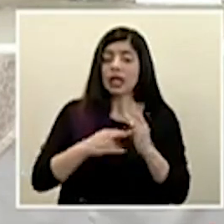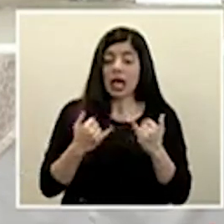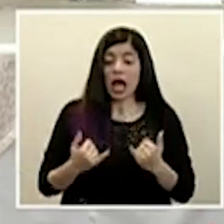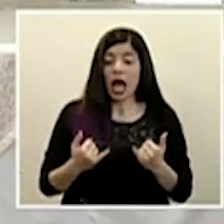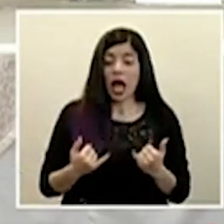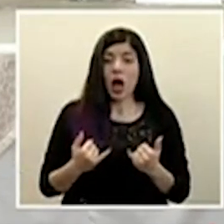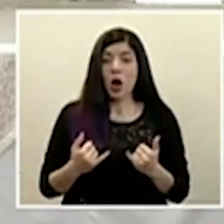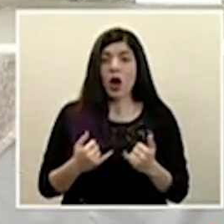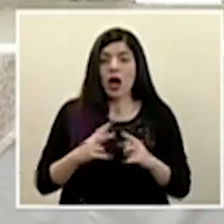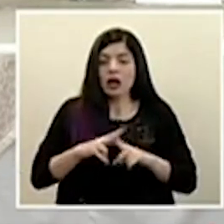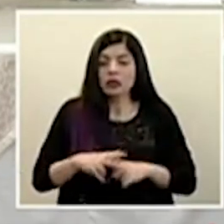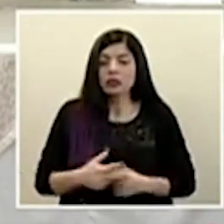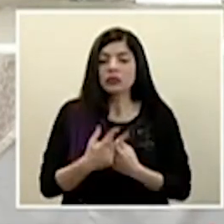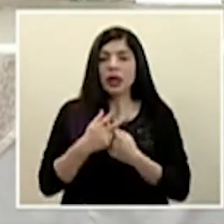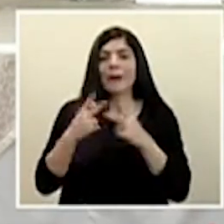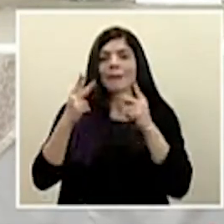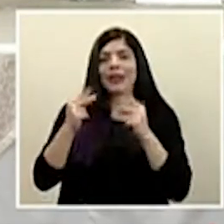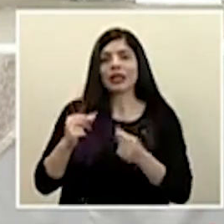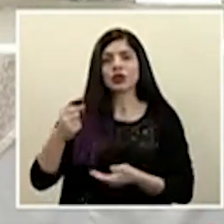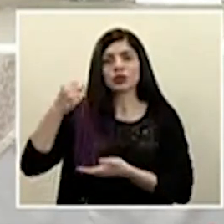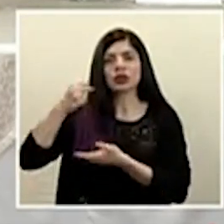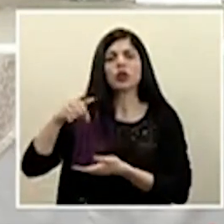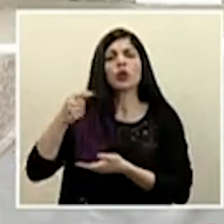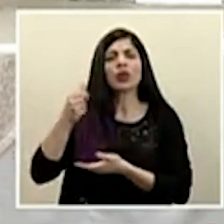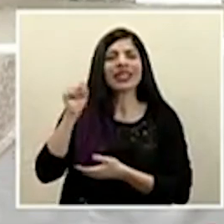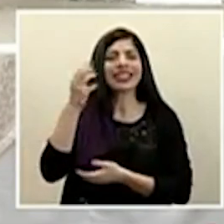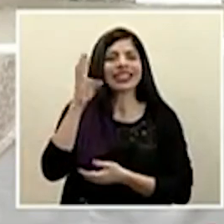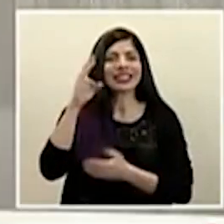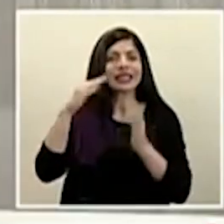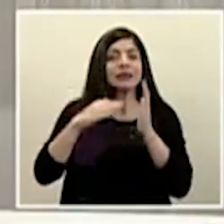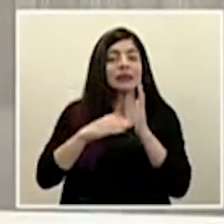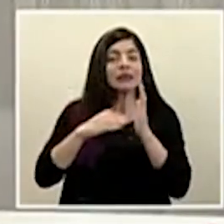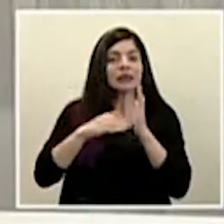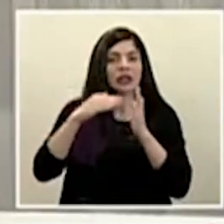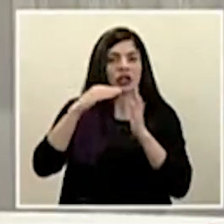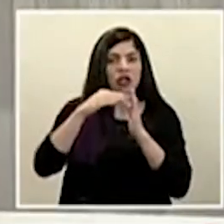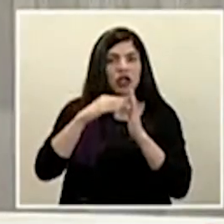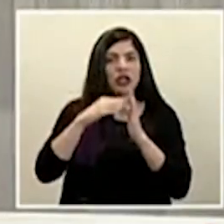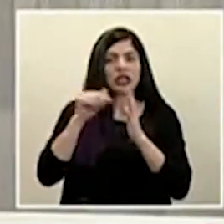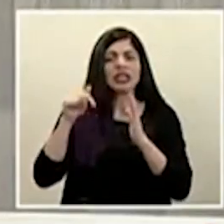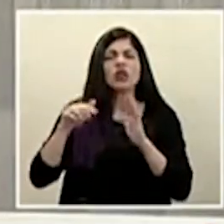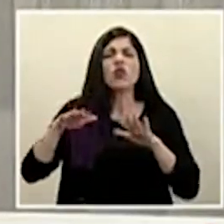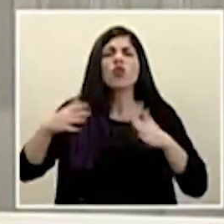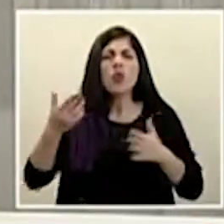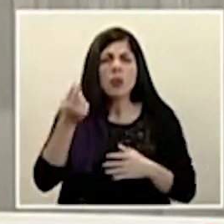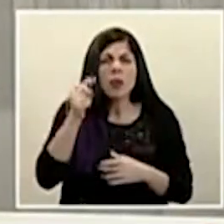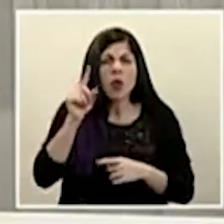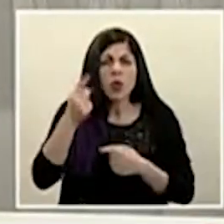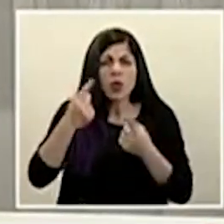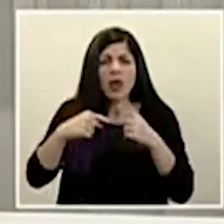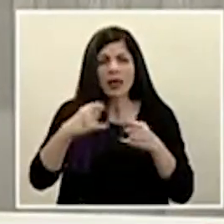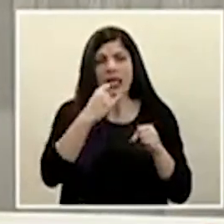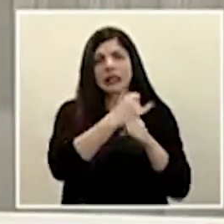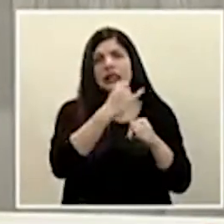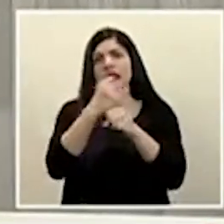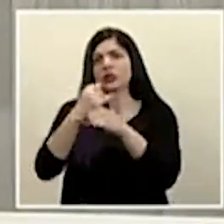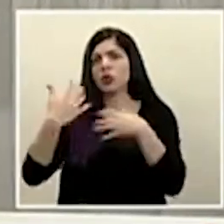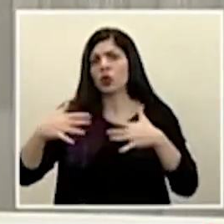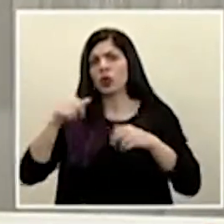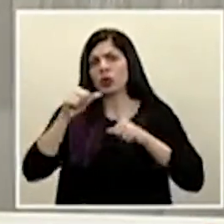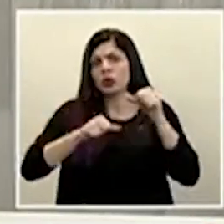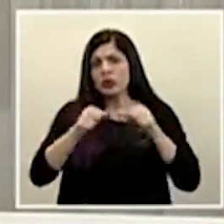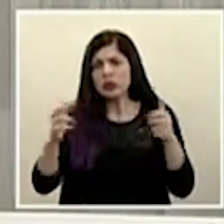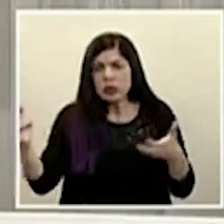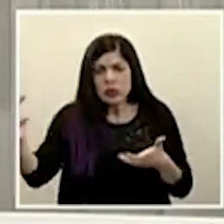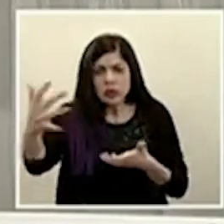estamos partiendo de un presupuesto de 16,000 millones que hemos habilitado con esfuerzos institucionales que ya podíamos